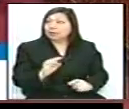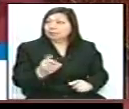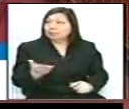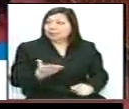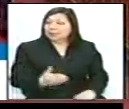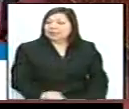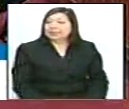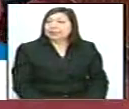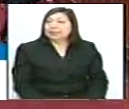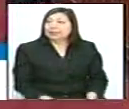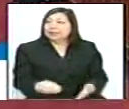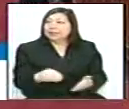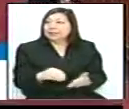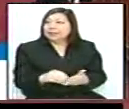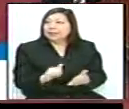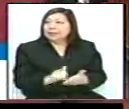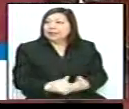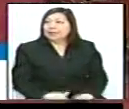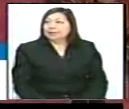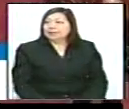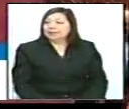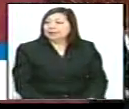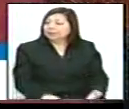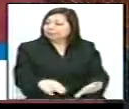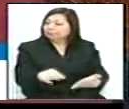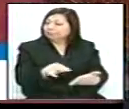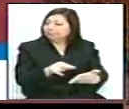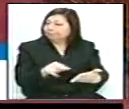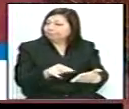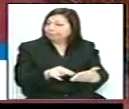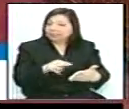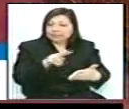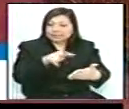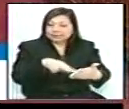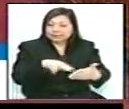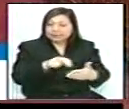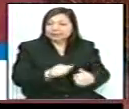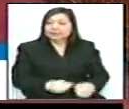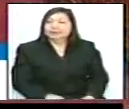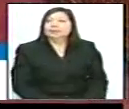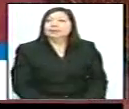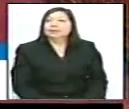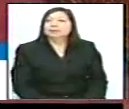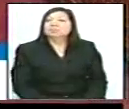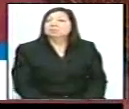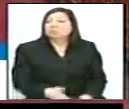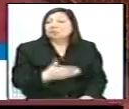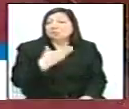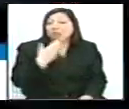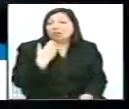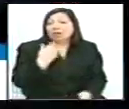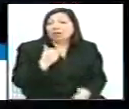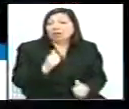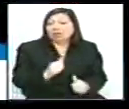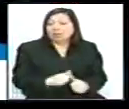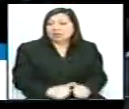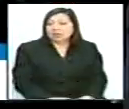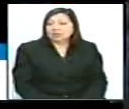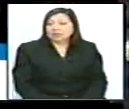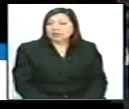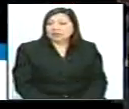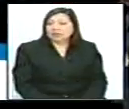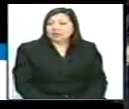ya ha sido leído por el señor relator, pero vale la pena recordarlo: Carlos